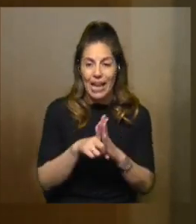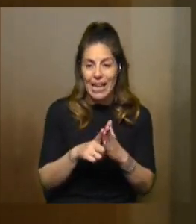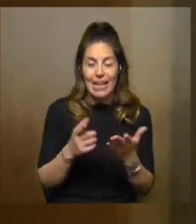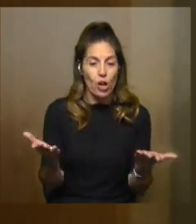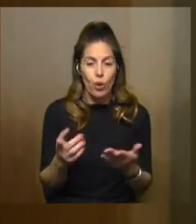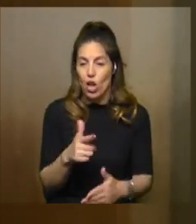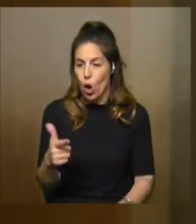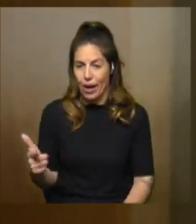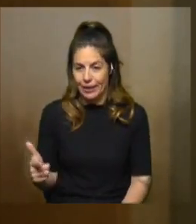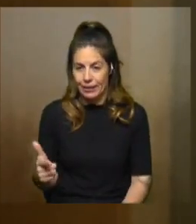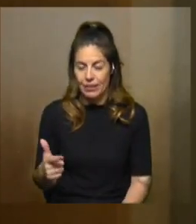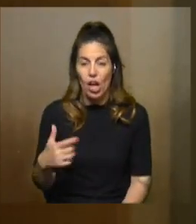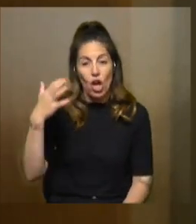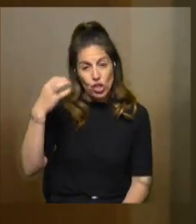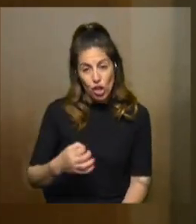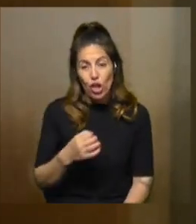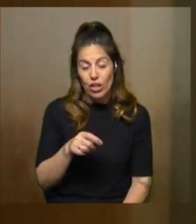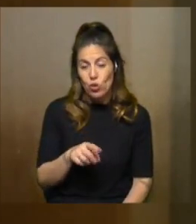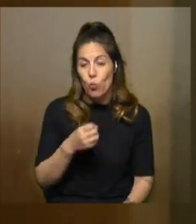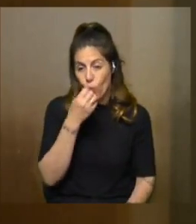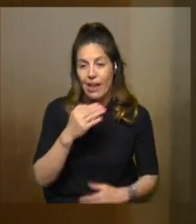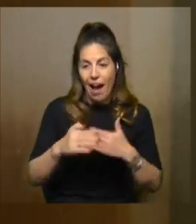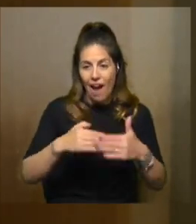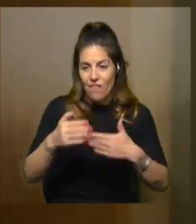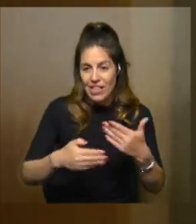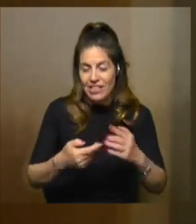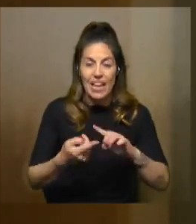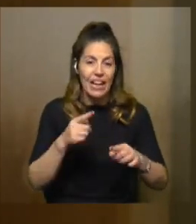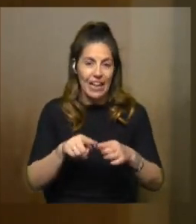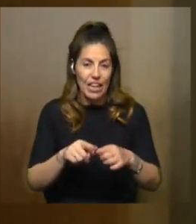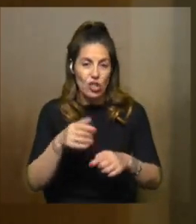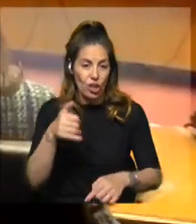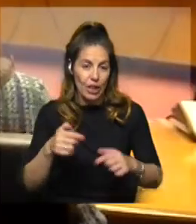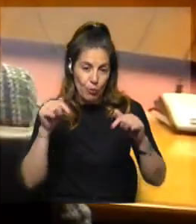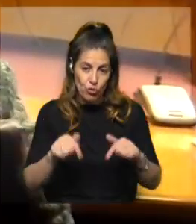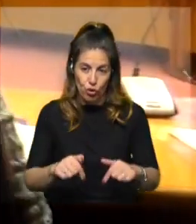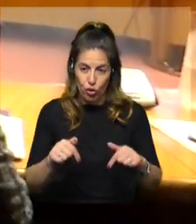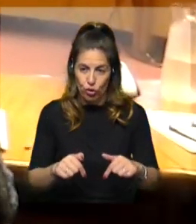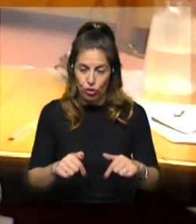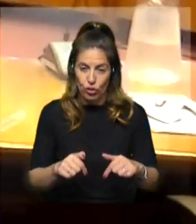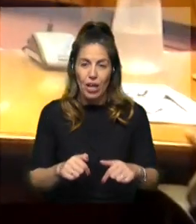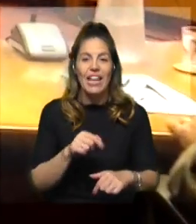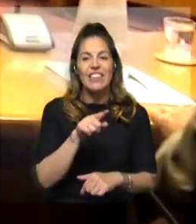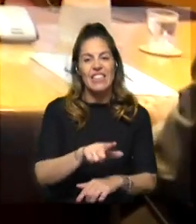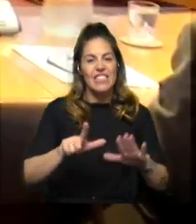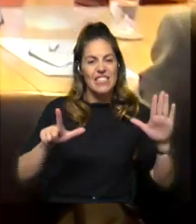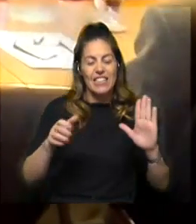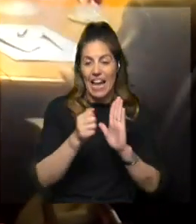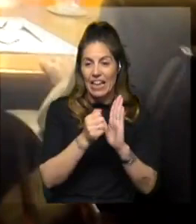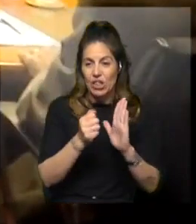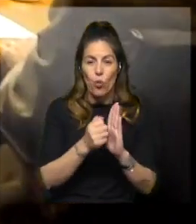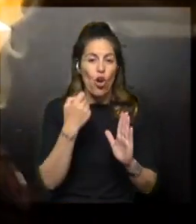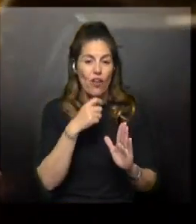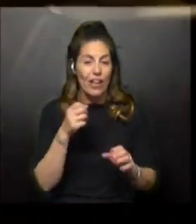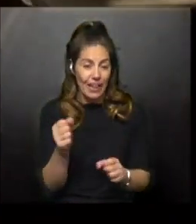tiene. Yo creo que es un gran avance con respecto a lo que tenemos hoy por hoy. Entre los 17 artículos pendientes